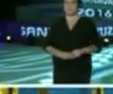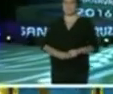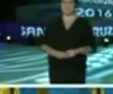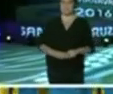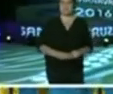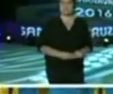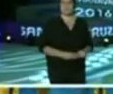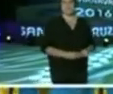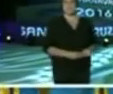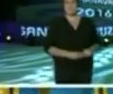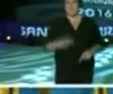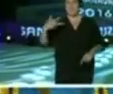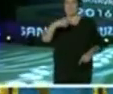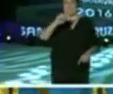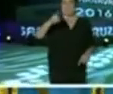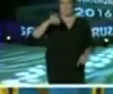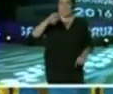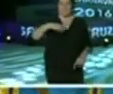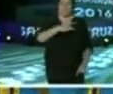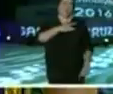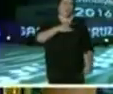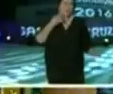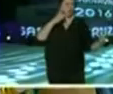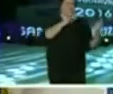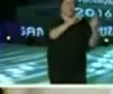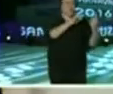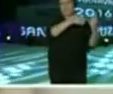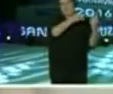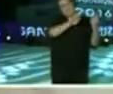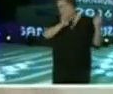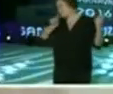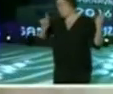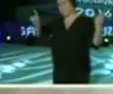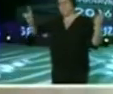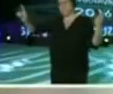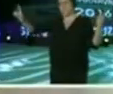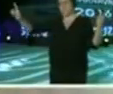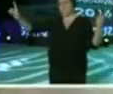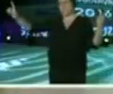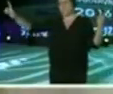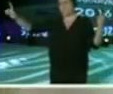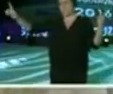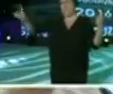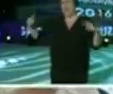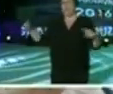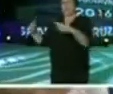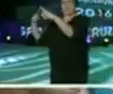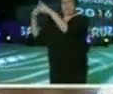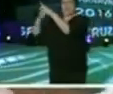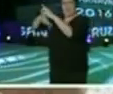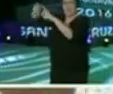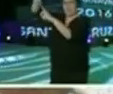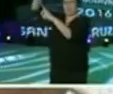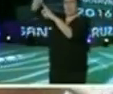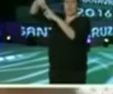Por amor a Jack Sirasi, huye de Taco y se va al Teide, tarareando su himno. Me gusta